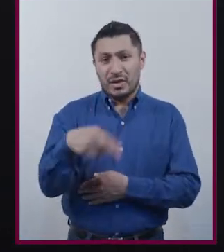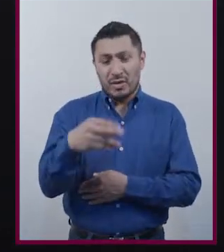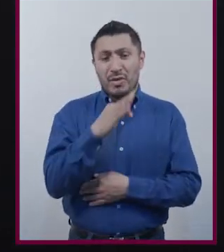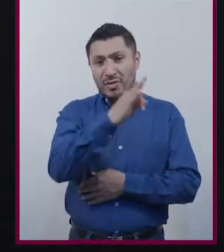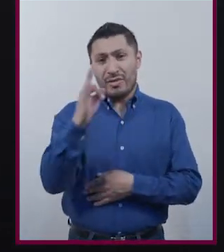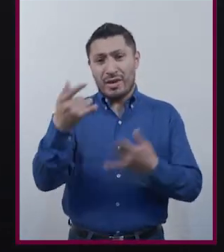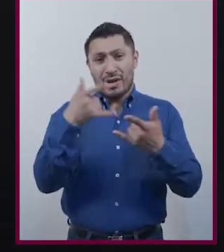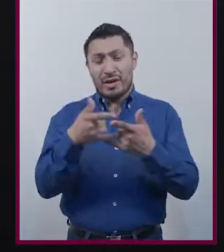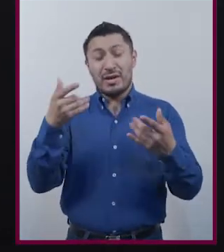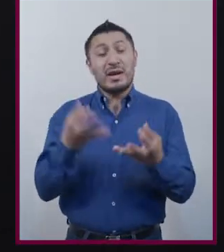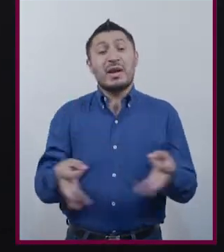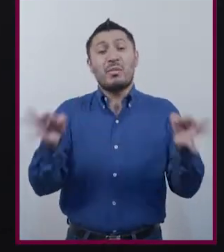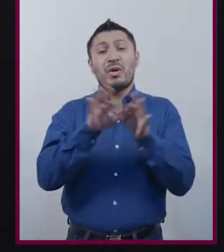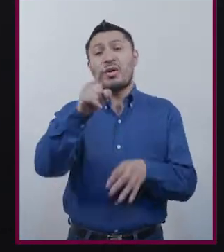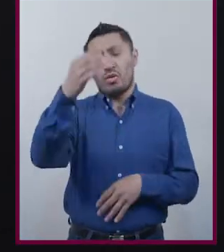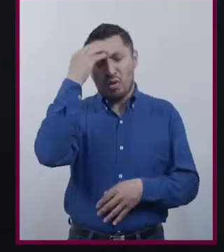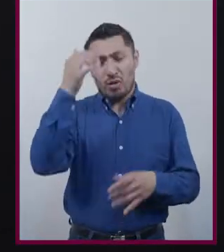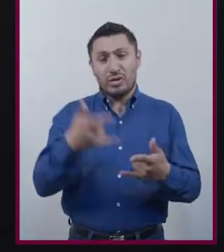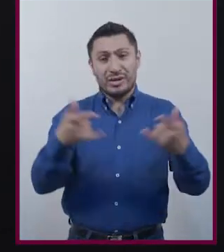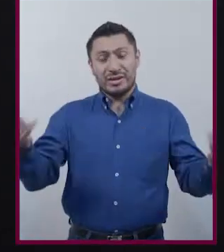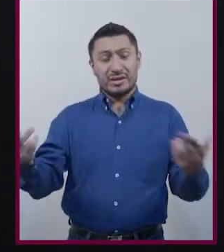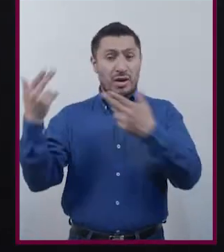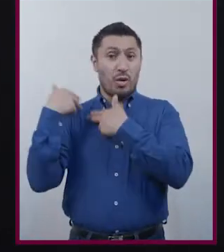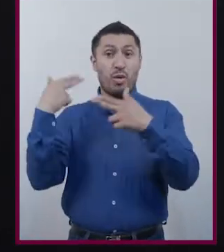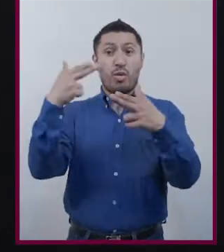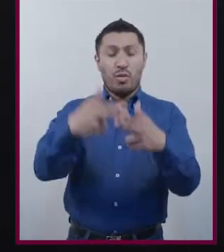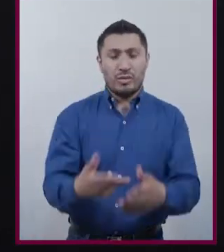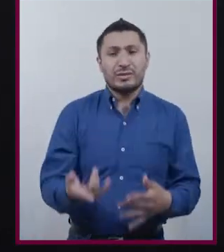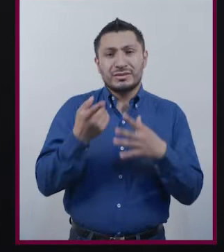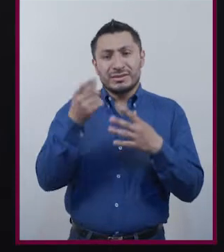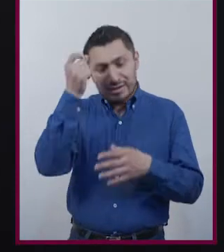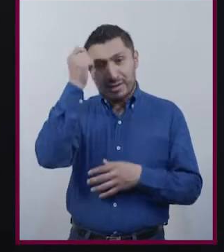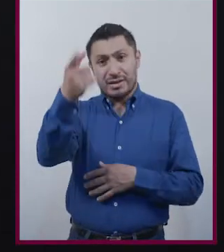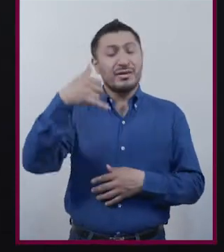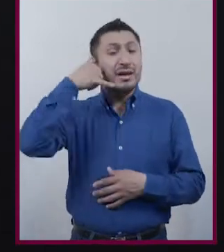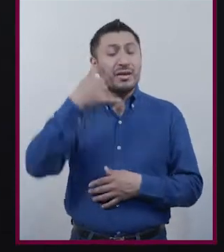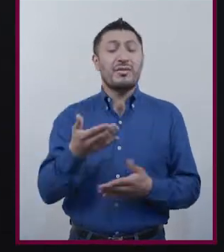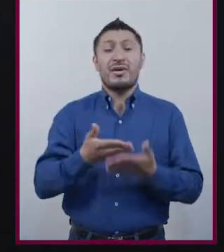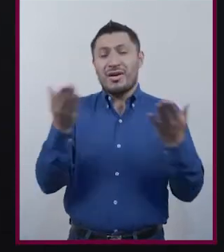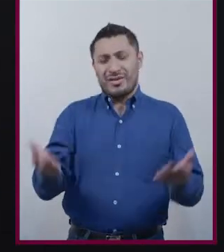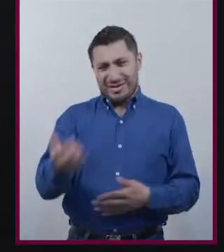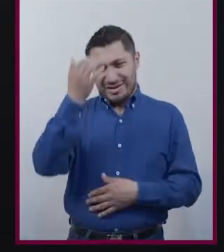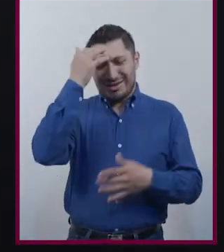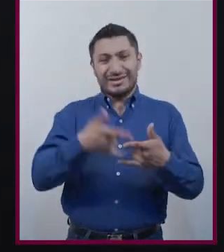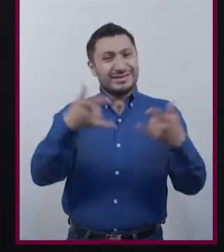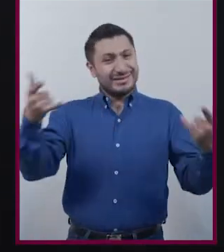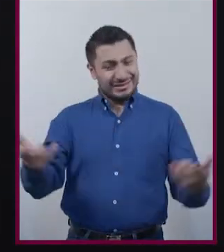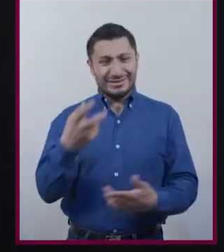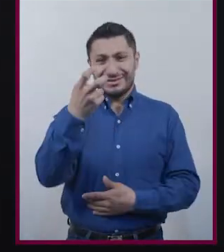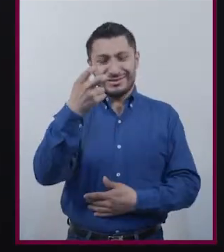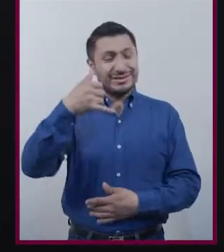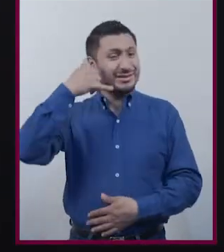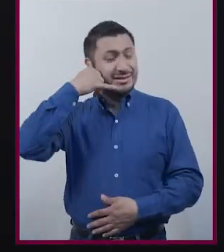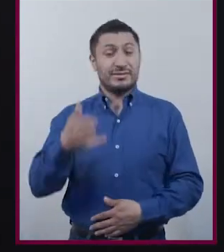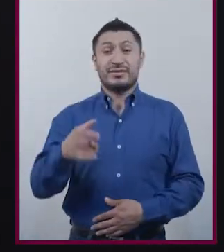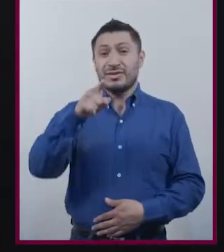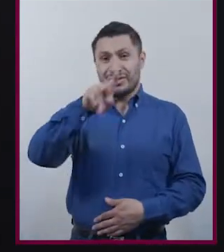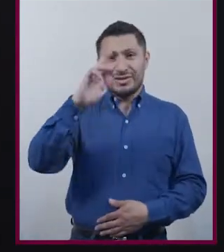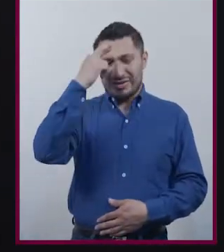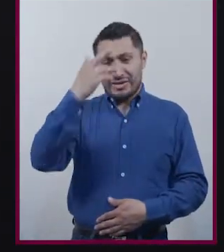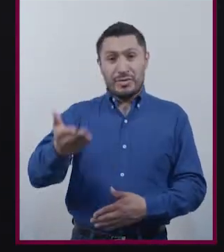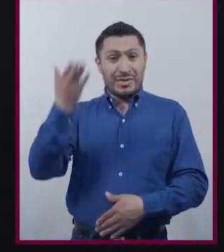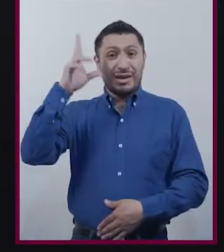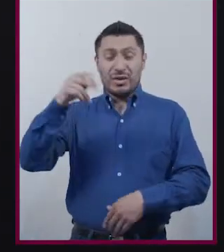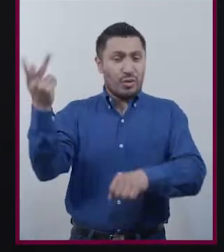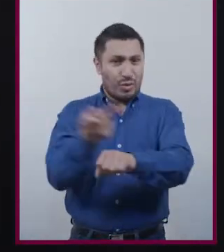proceso histórico del surgimiento del teléfono. Vamos pues a mirarnos a través de la historia del teléfono, porque recuerda, el pasado